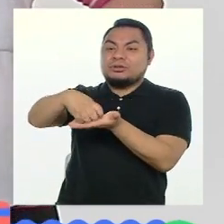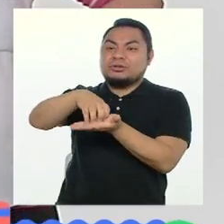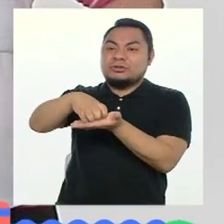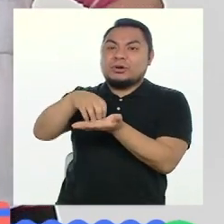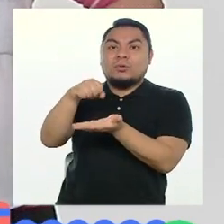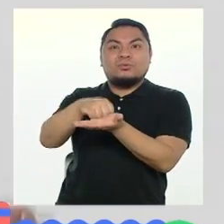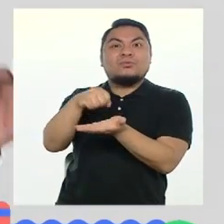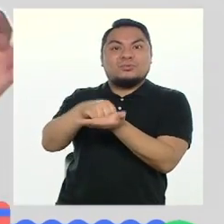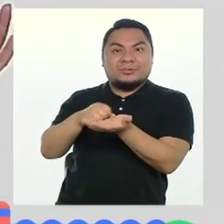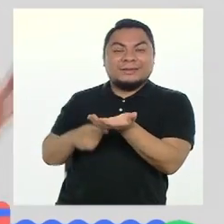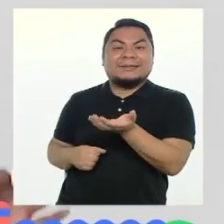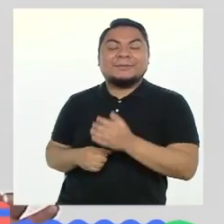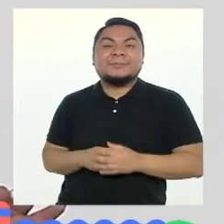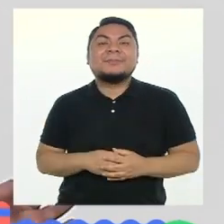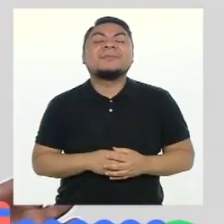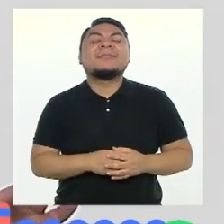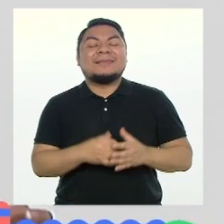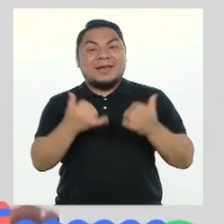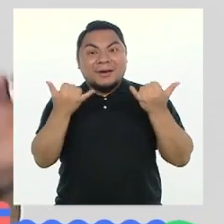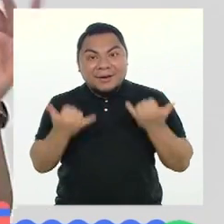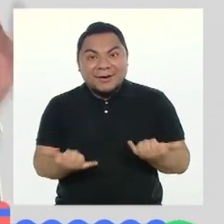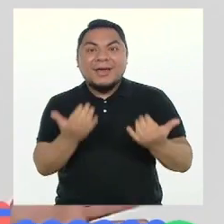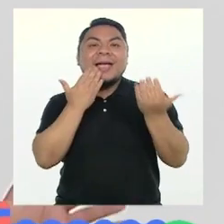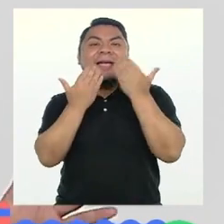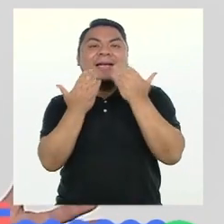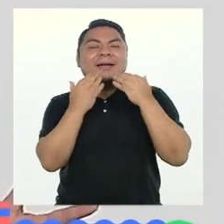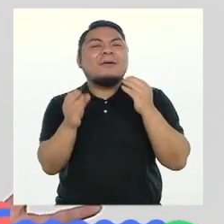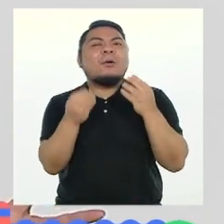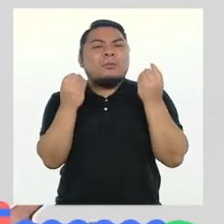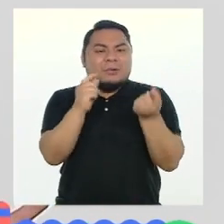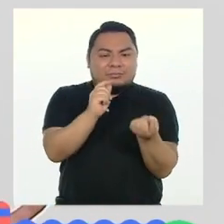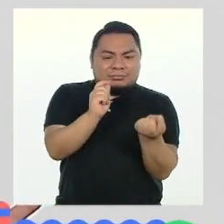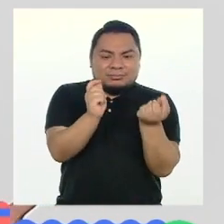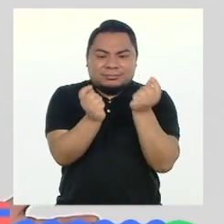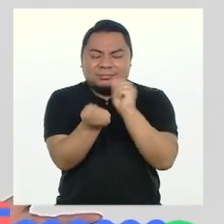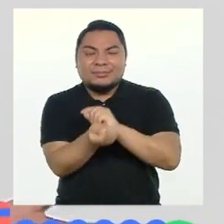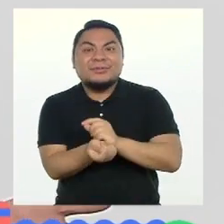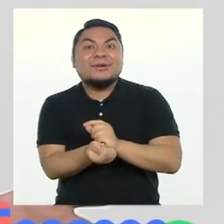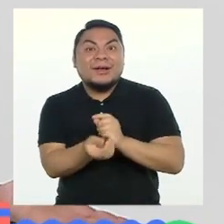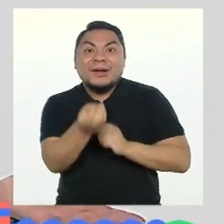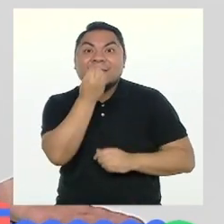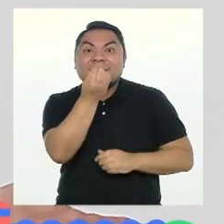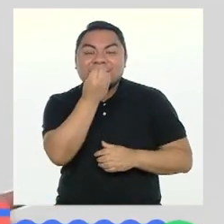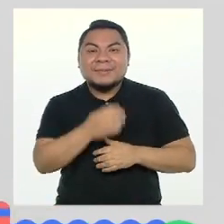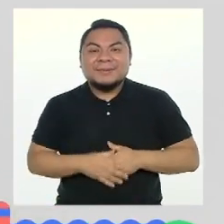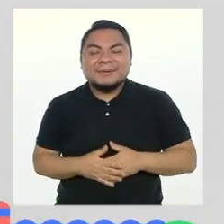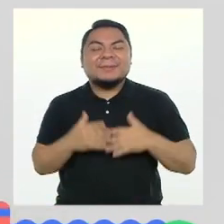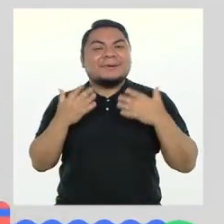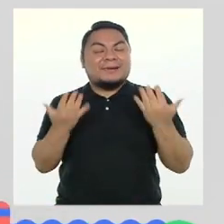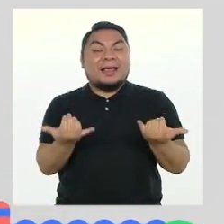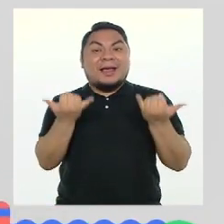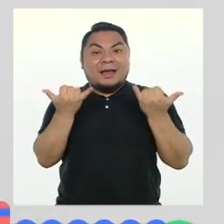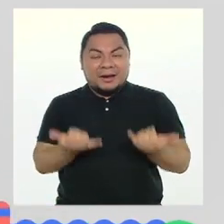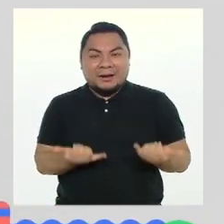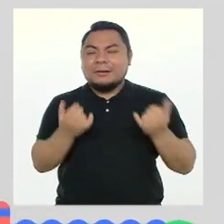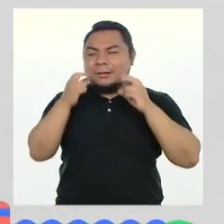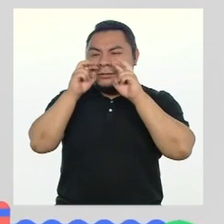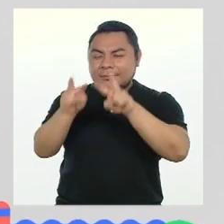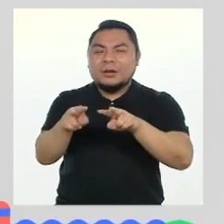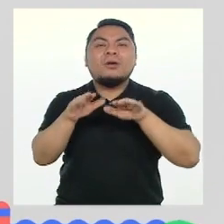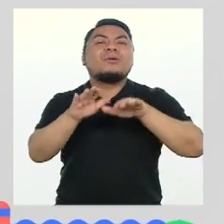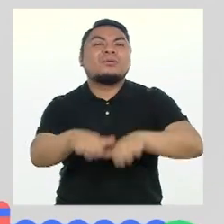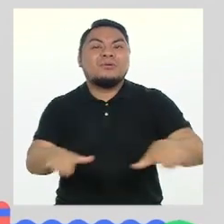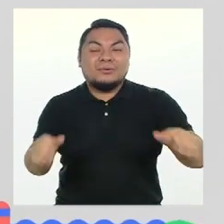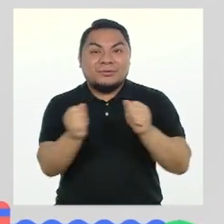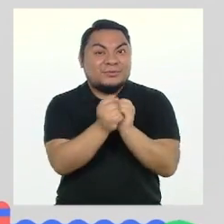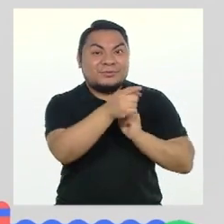dura. Pues hoy hablaremos de cómo se transforman los alimentos. Por eso, ahora vamos a ver a unos niños